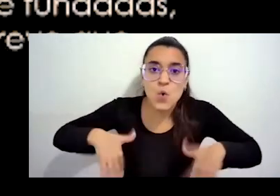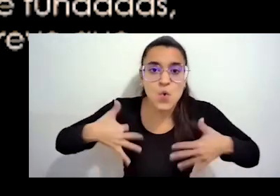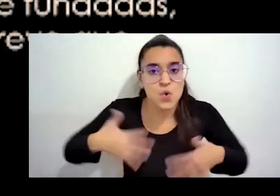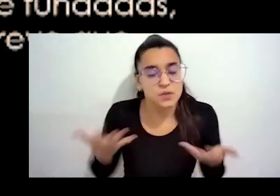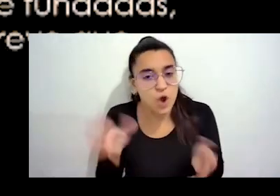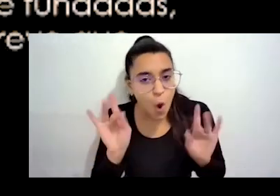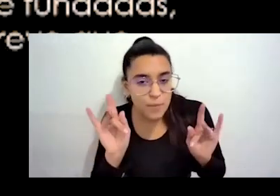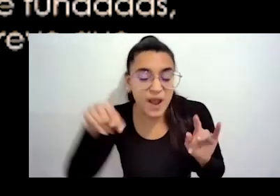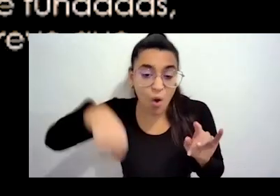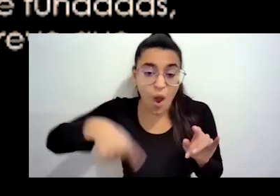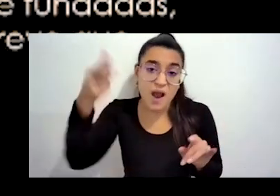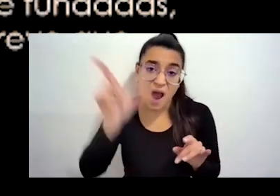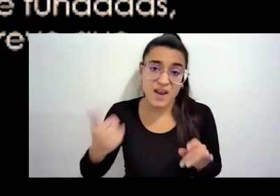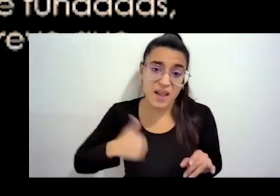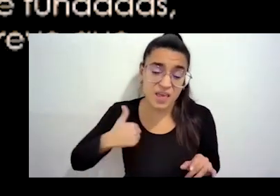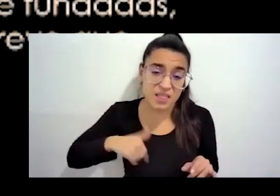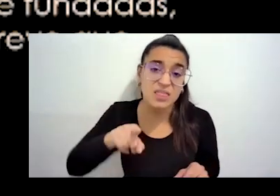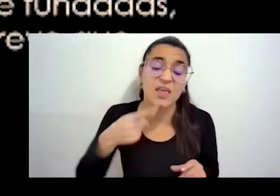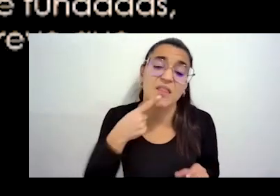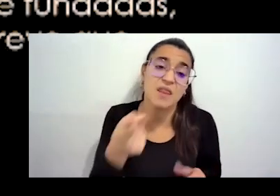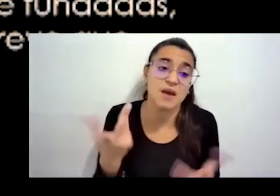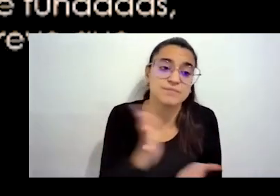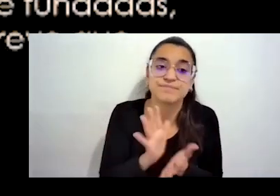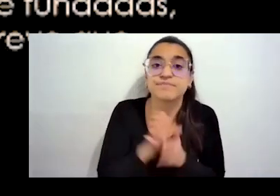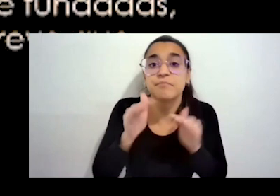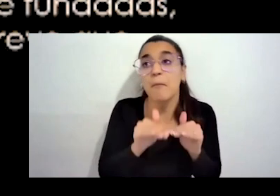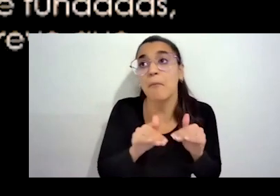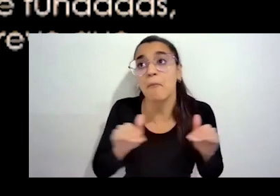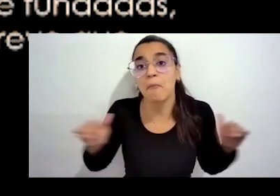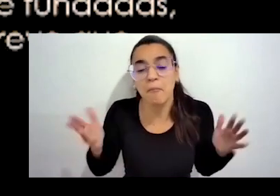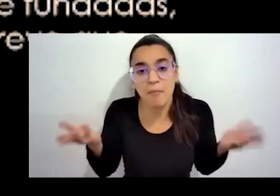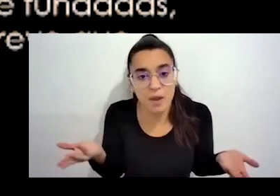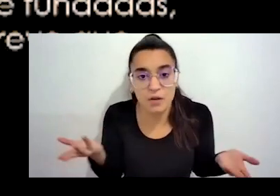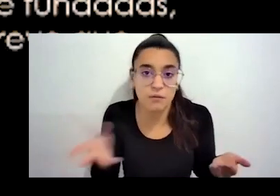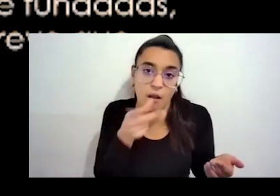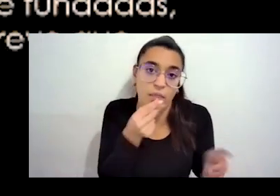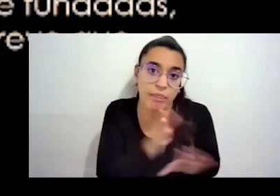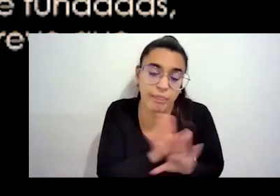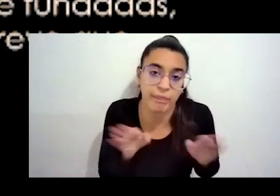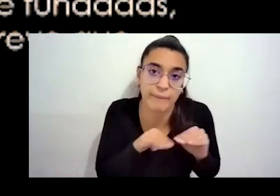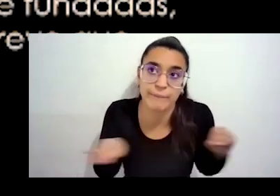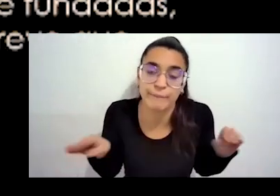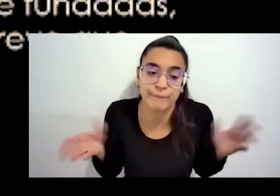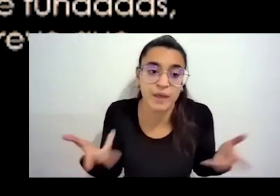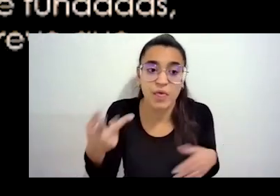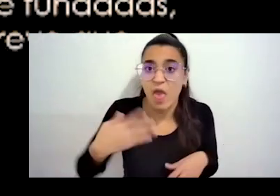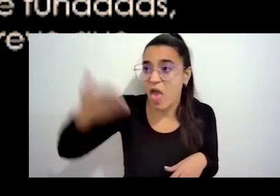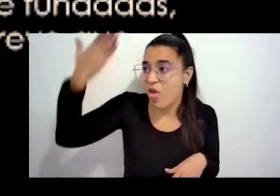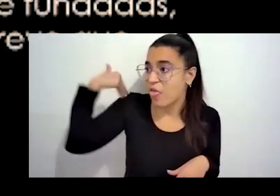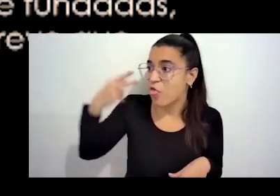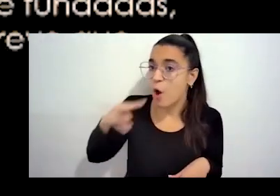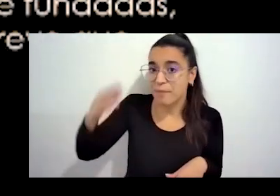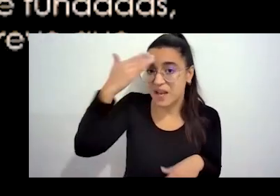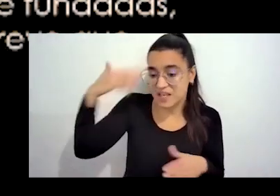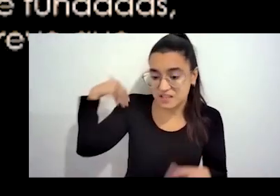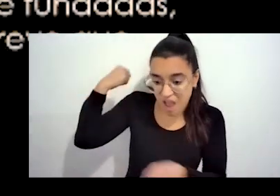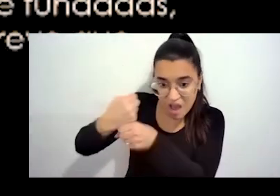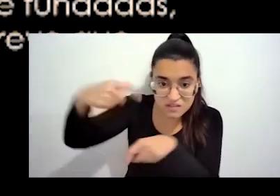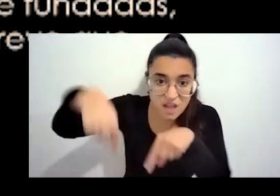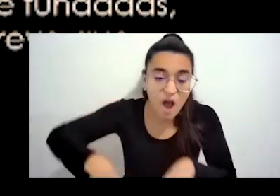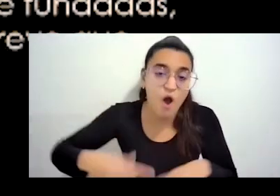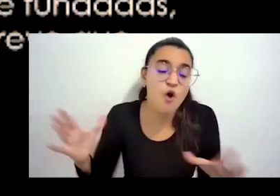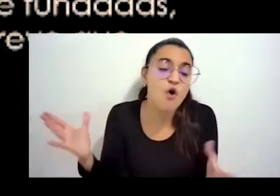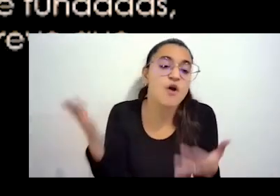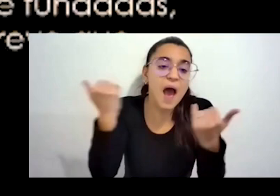nuestro país tiende a la inacción, o sea, tiende a no hacer. De hecho, desde el 2015 hasta la fecha, se han